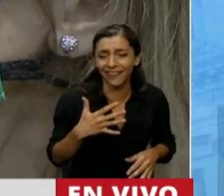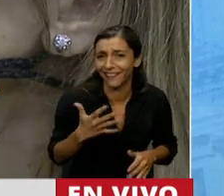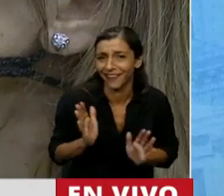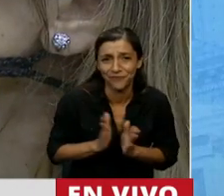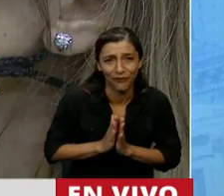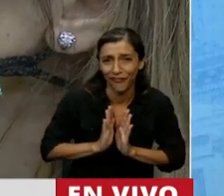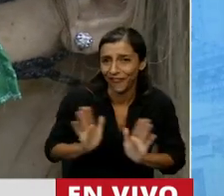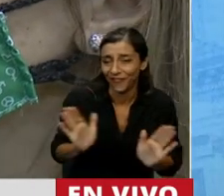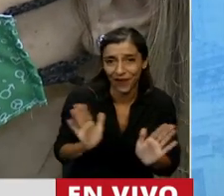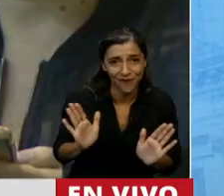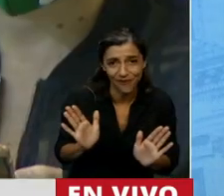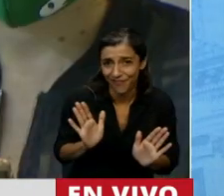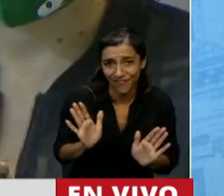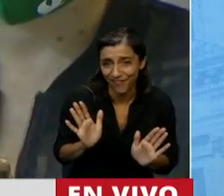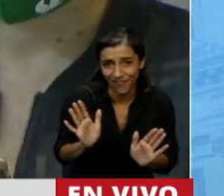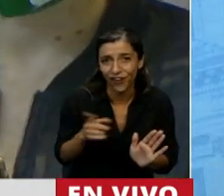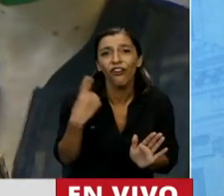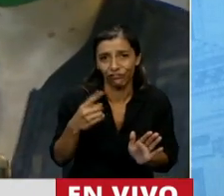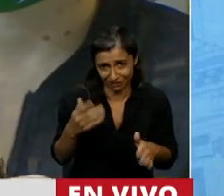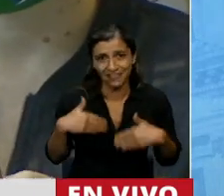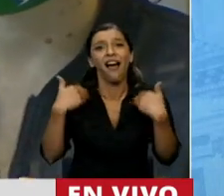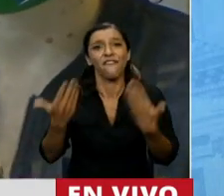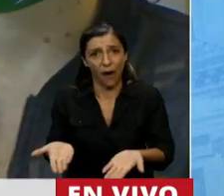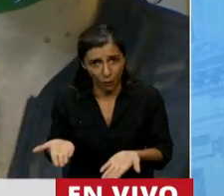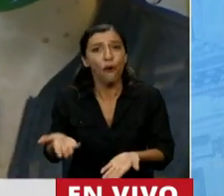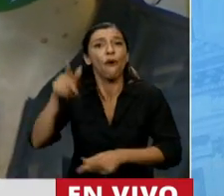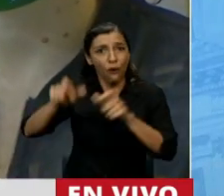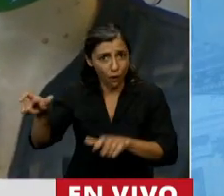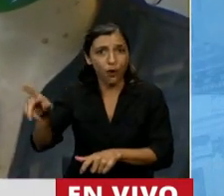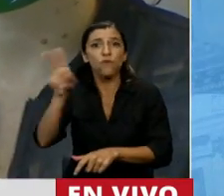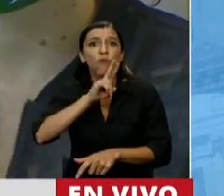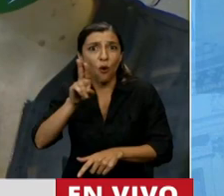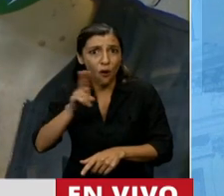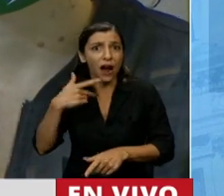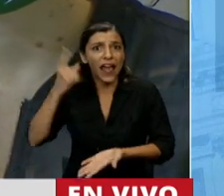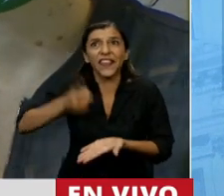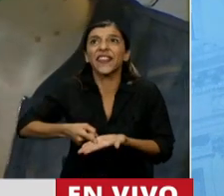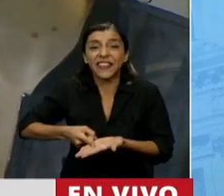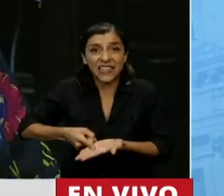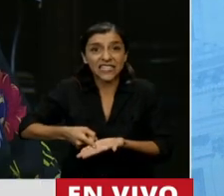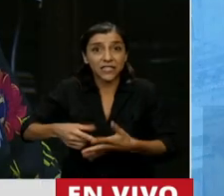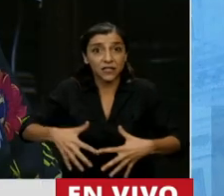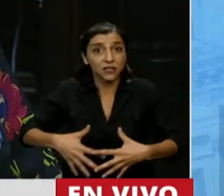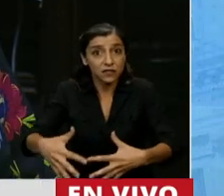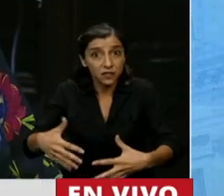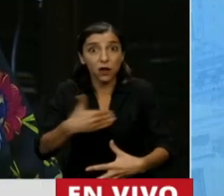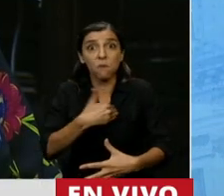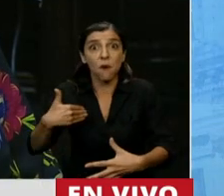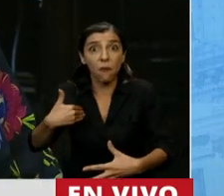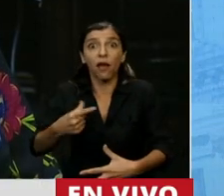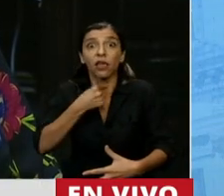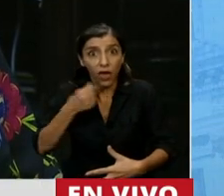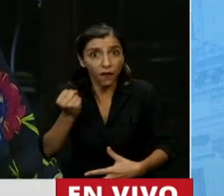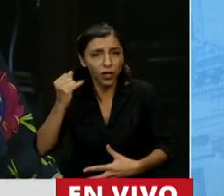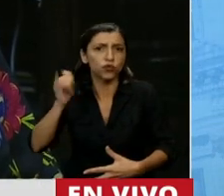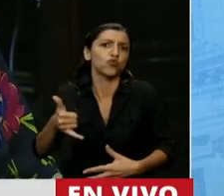estamos absolutamente a favor de las maternidades deseadas, no de las maternidades impuestas. Estamos absolutamente a